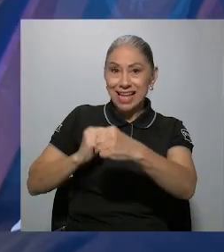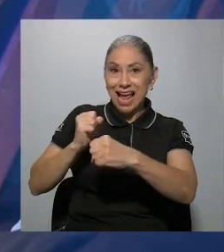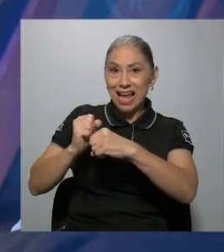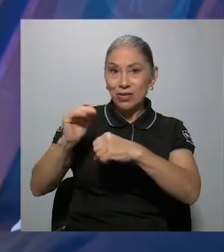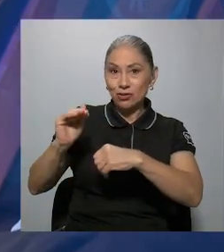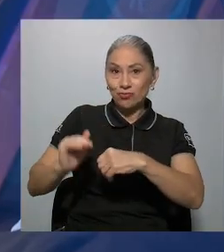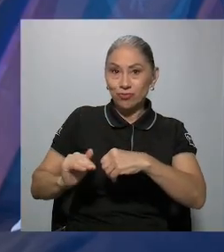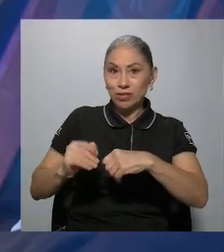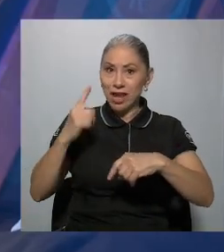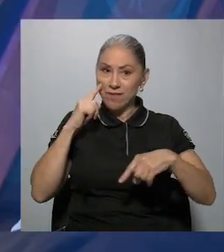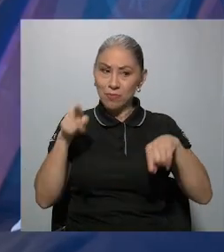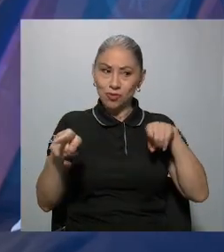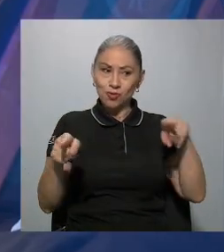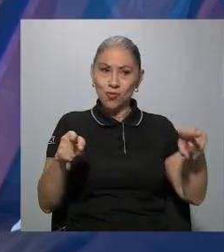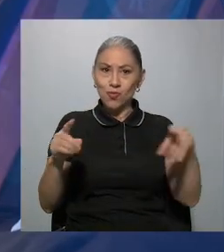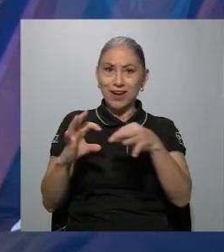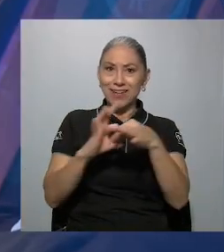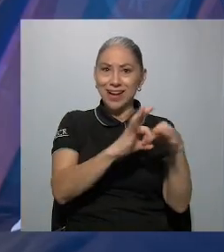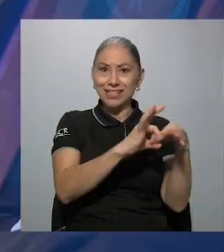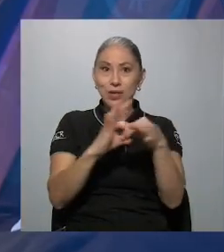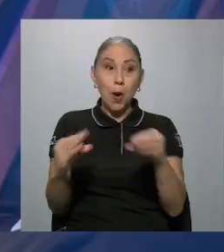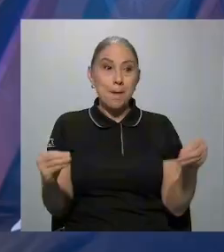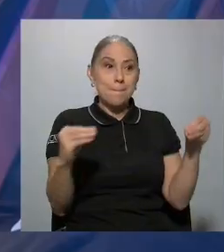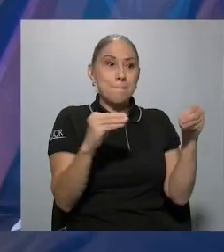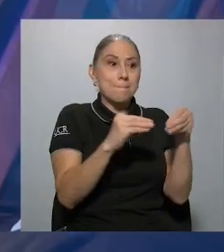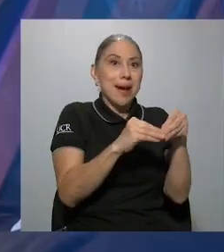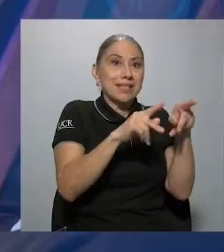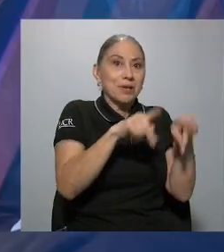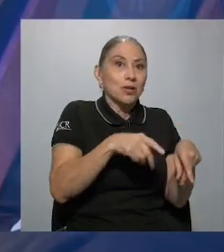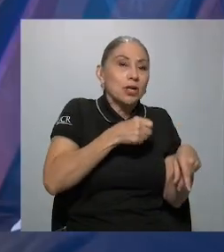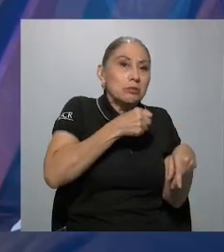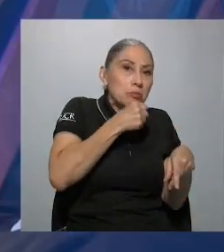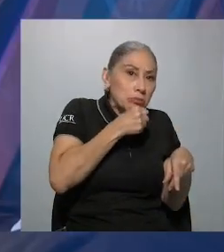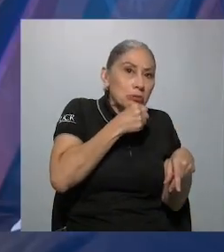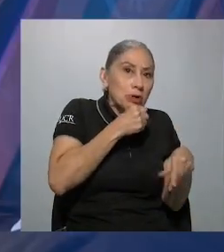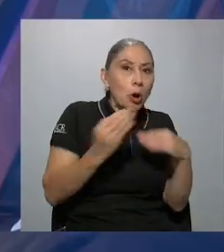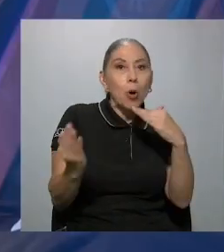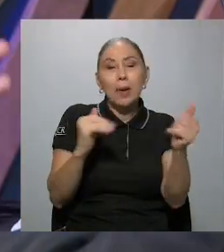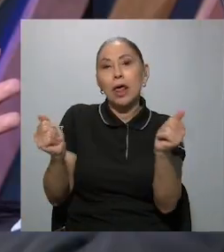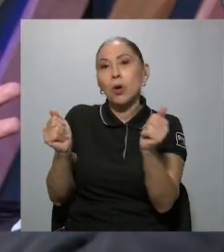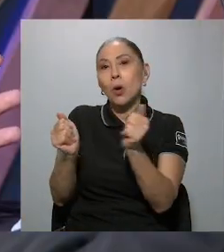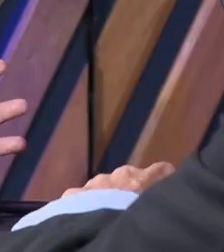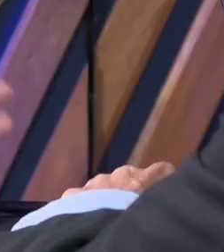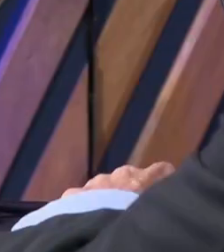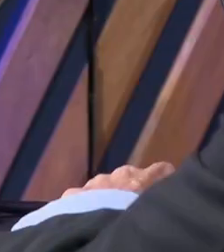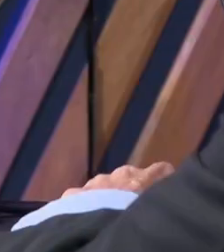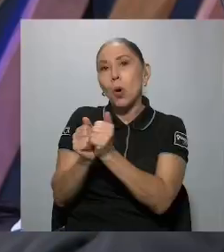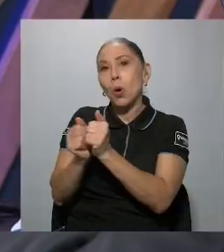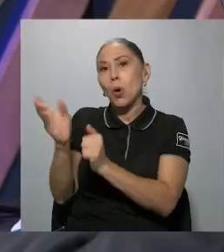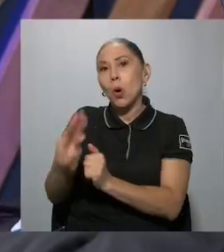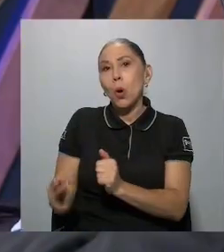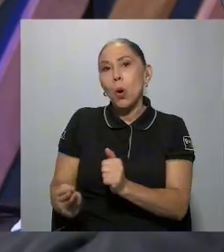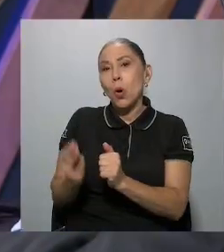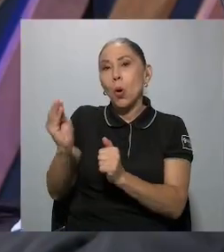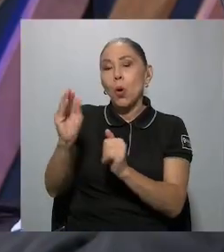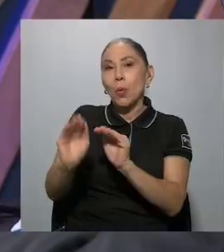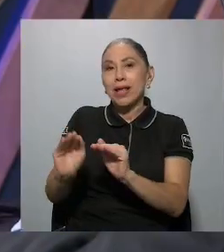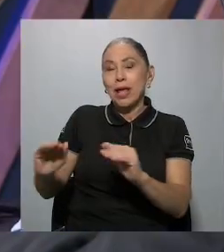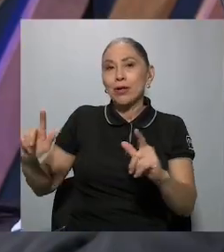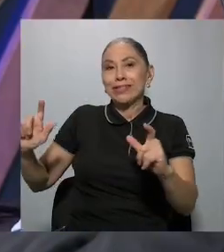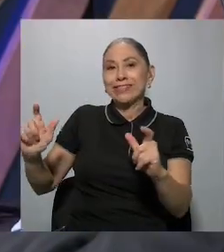100 personas de 15 años y más. O sea, ya vemos una relación donde tenemos más población adulta que